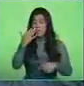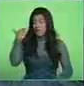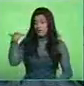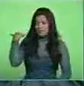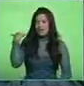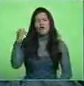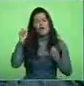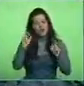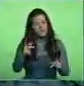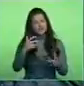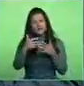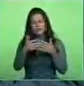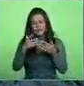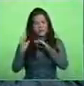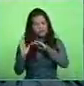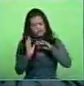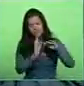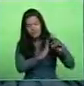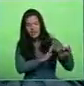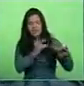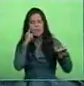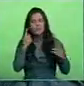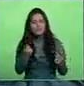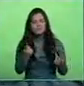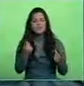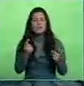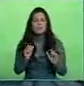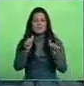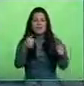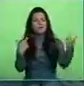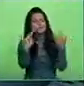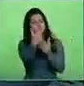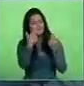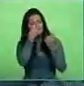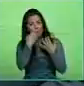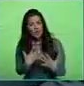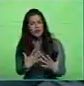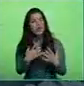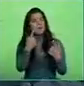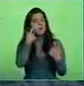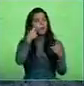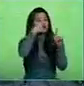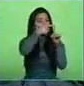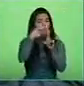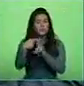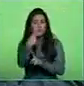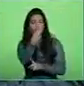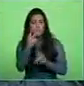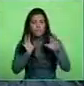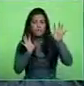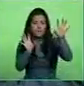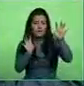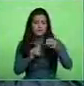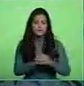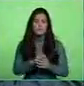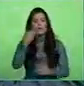de mirar más bien hacia los mutuos beneficios de nuestra relación. Forgive, redeem, and move on. Perdón,